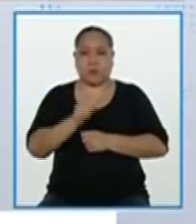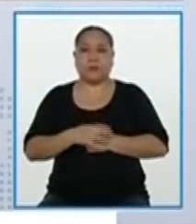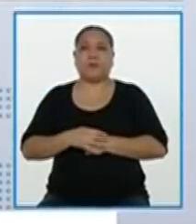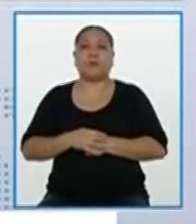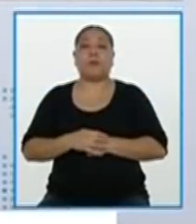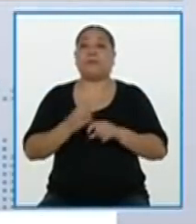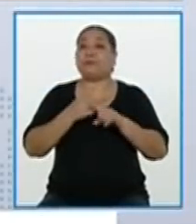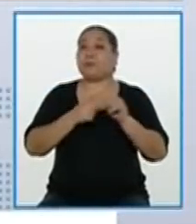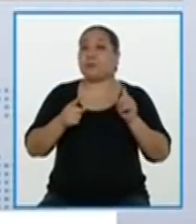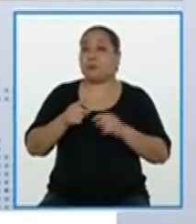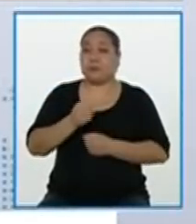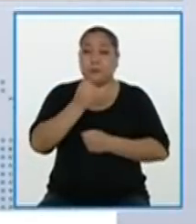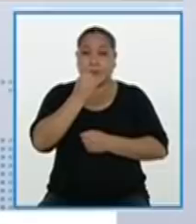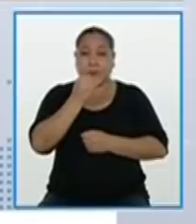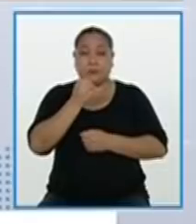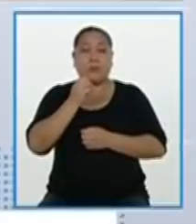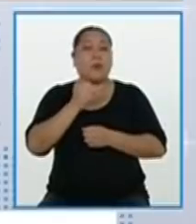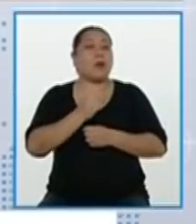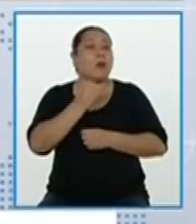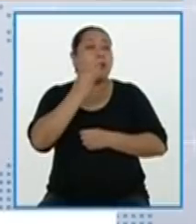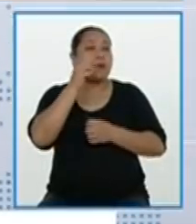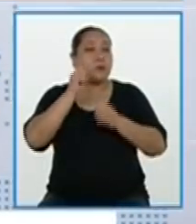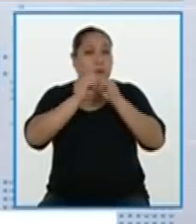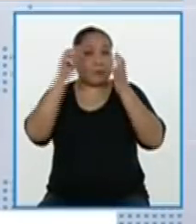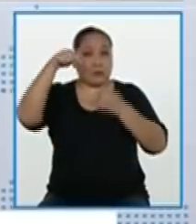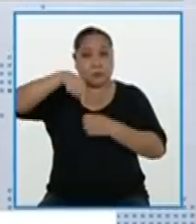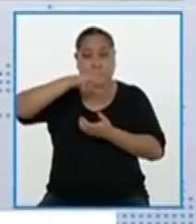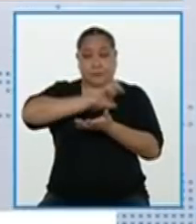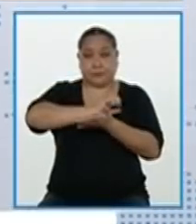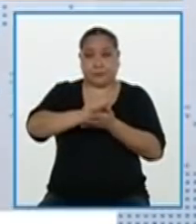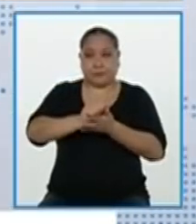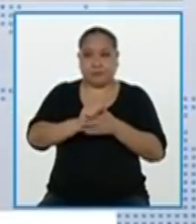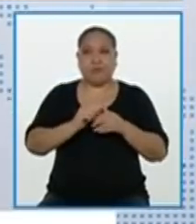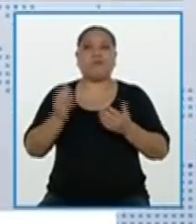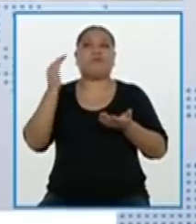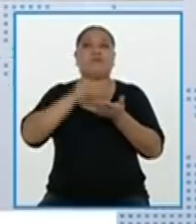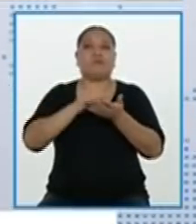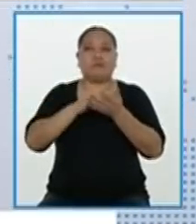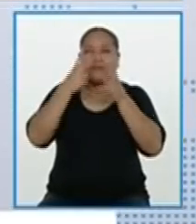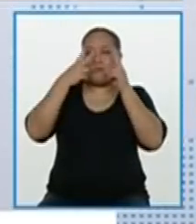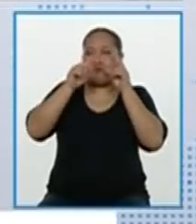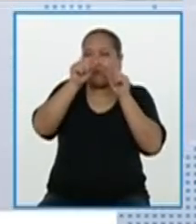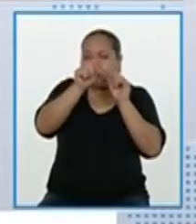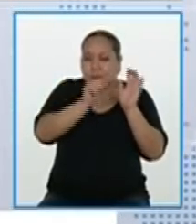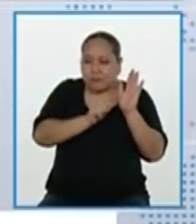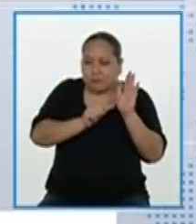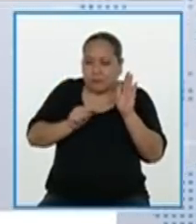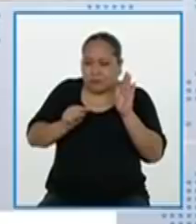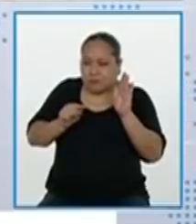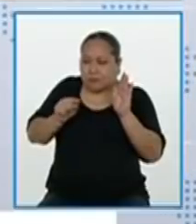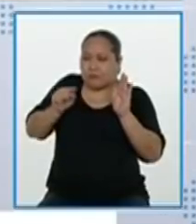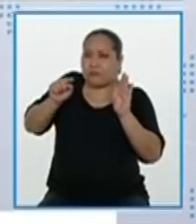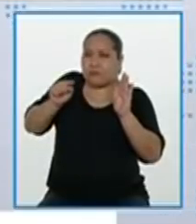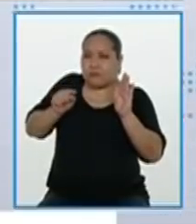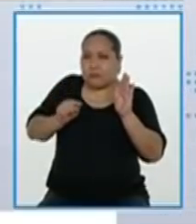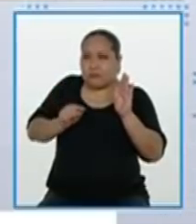igual, ¿no? Y más bien quizá poder diferenciar dentro de las regiones realidades que pueden ser distintas, ¿no?